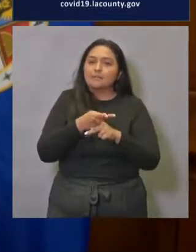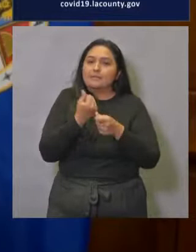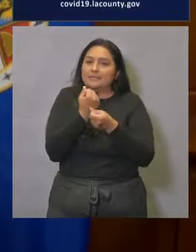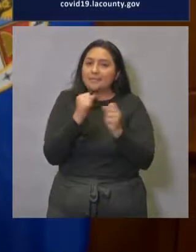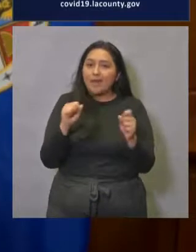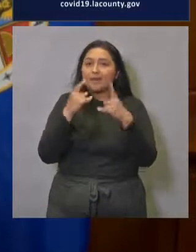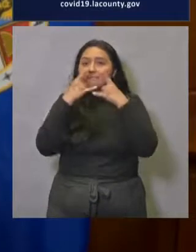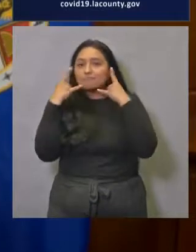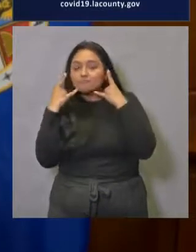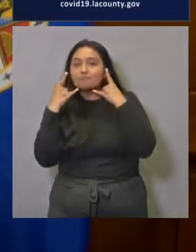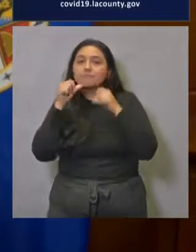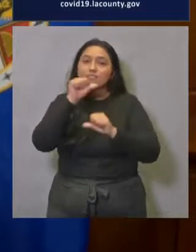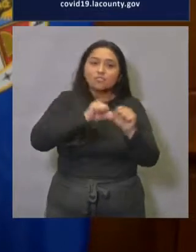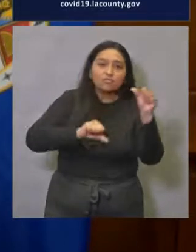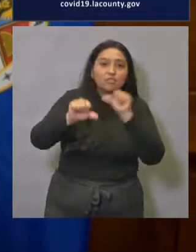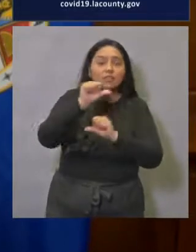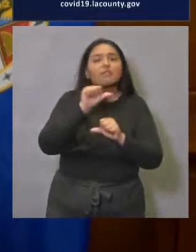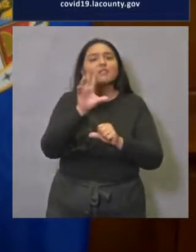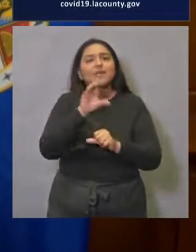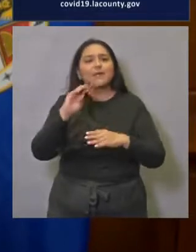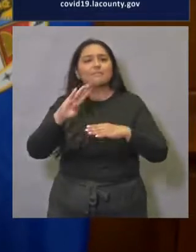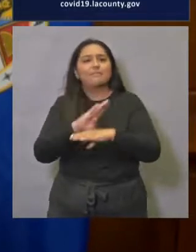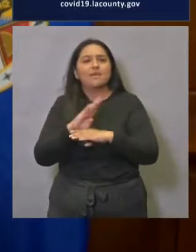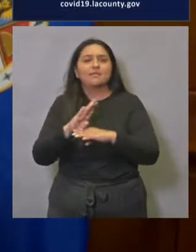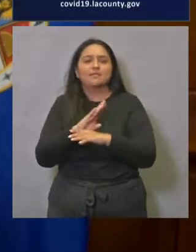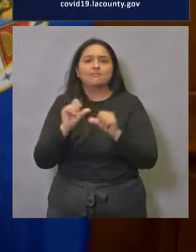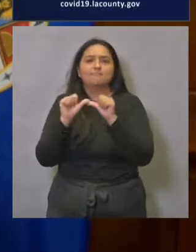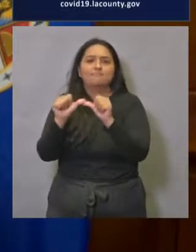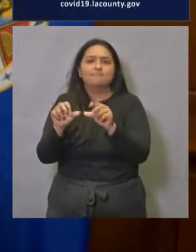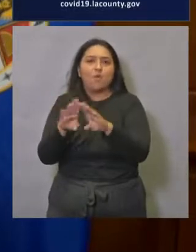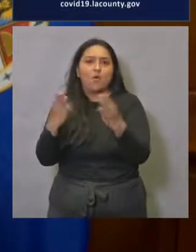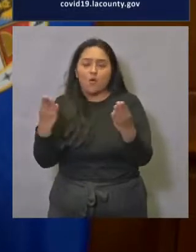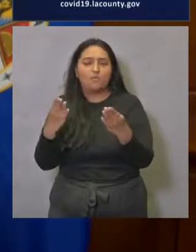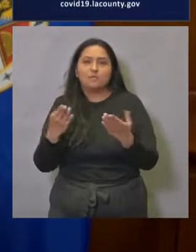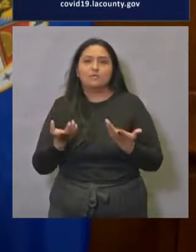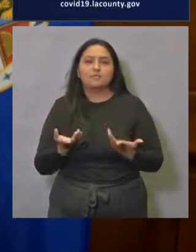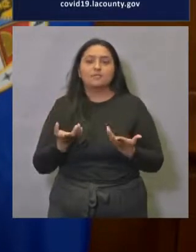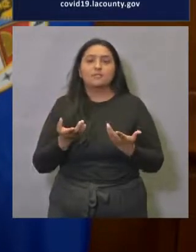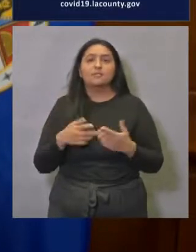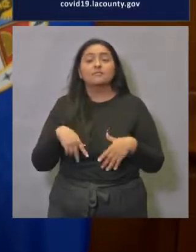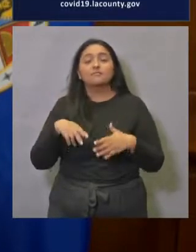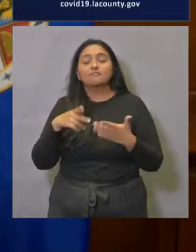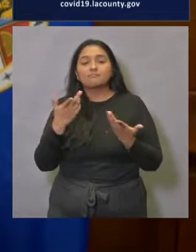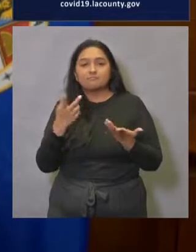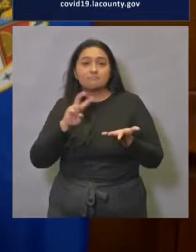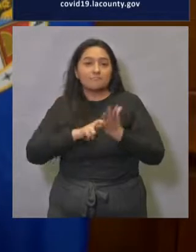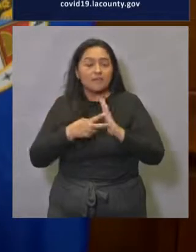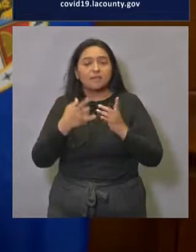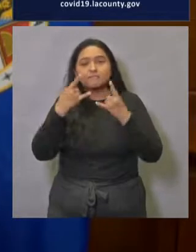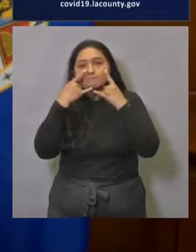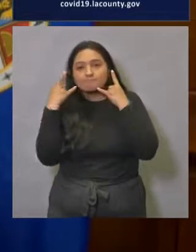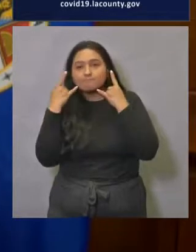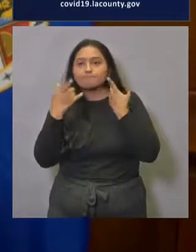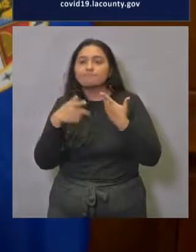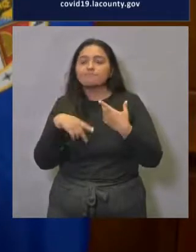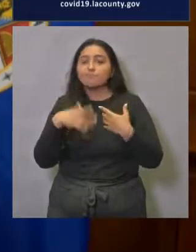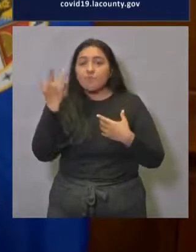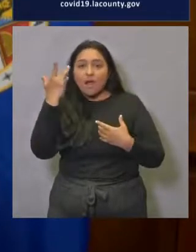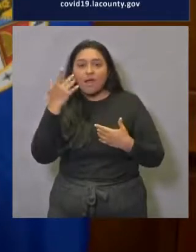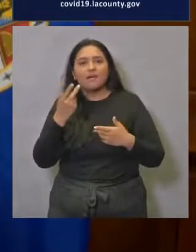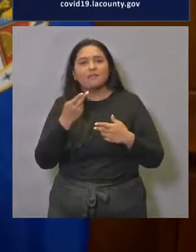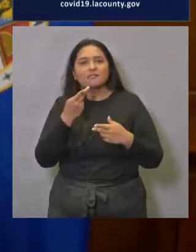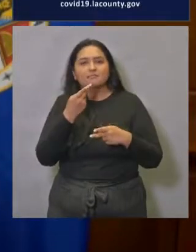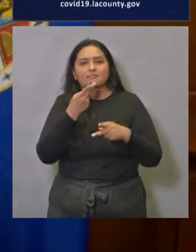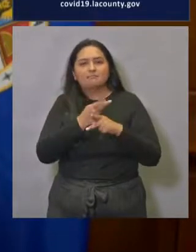nuestros negocios abiertos. Hay que dar tiempo a los que no se han vacunado para asegurar que todos